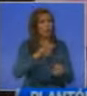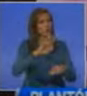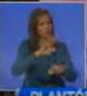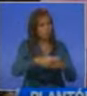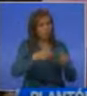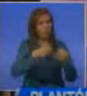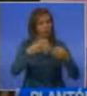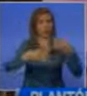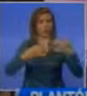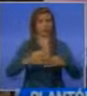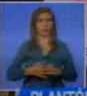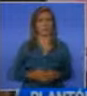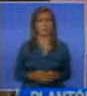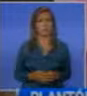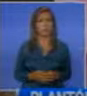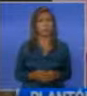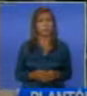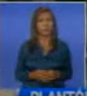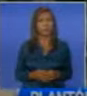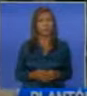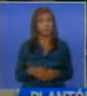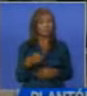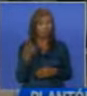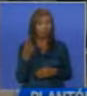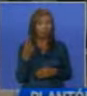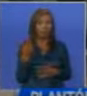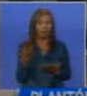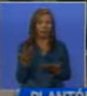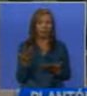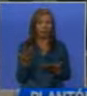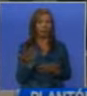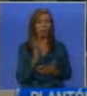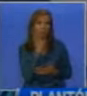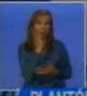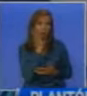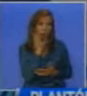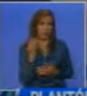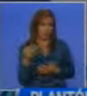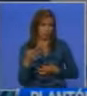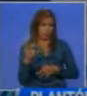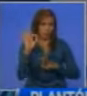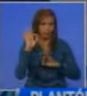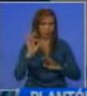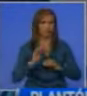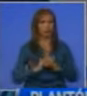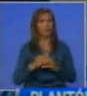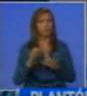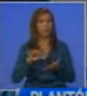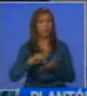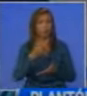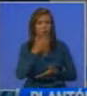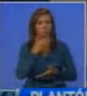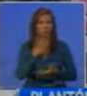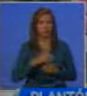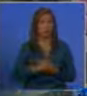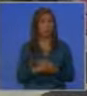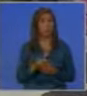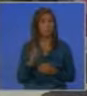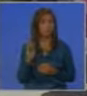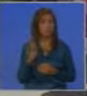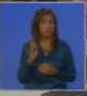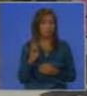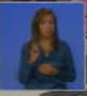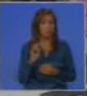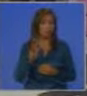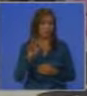repite. Solo cambia el nombre de la víctima. Esta vez se trata de una madre soltera de la ciudad de Ambato. Vanessa Landines Ortega